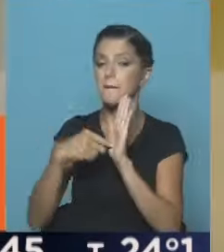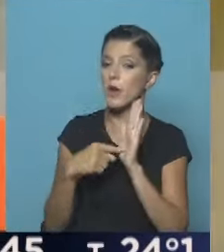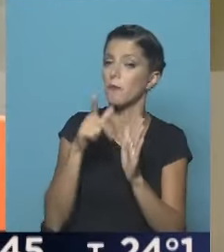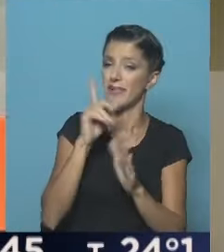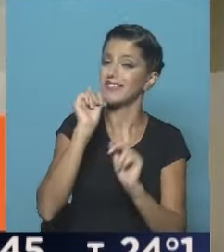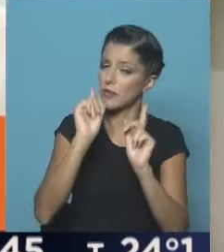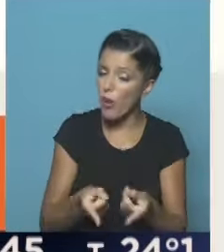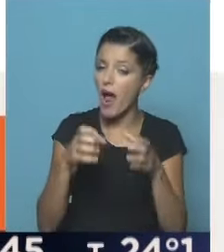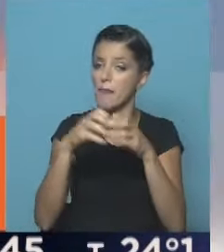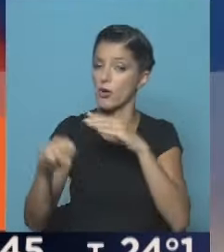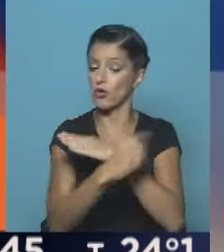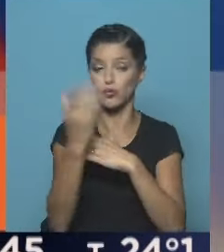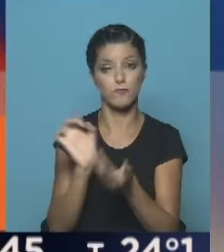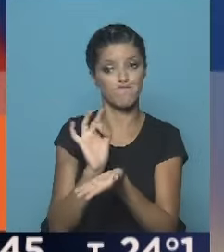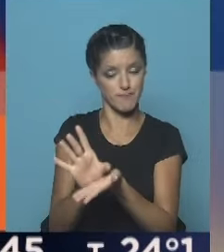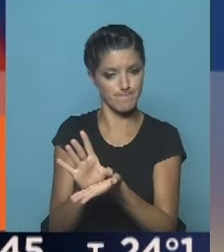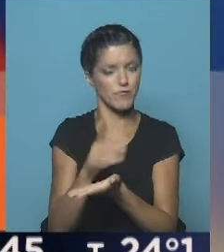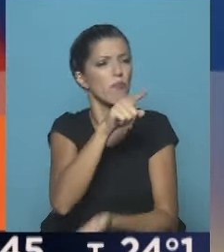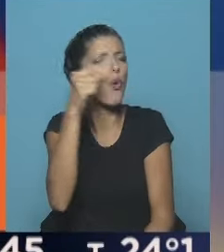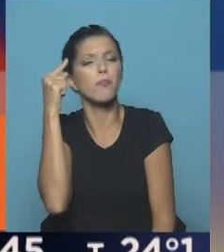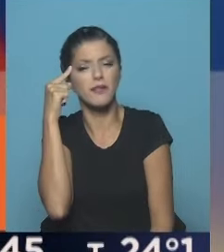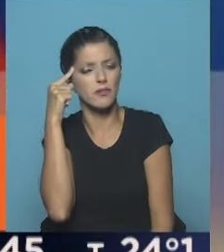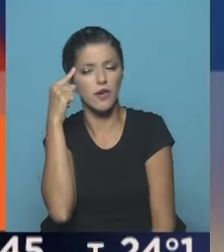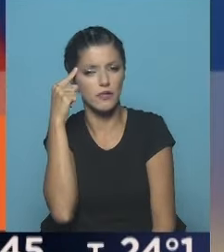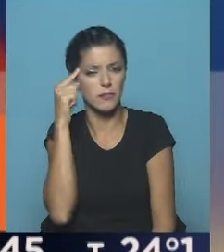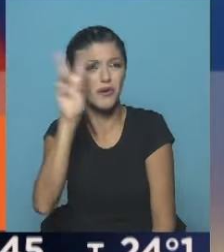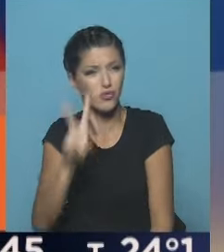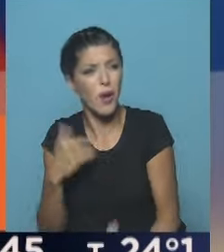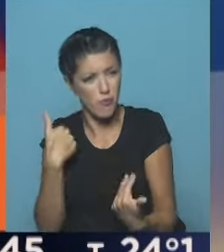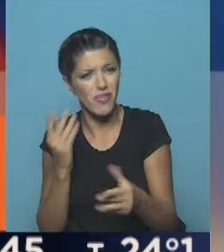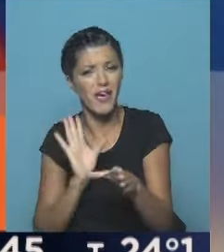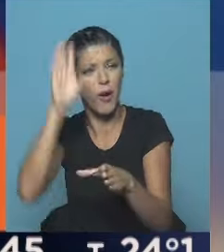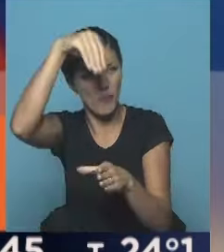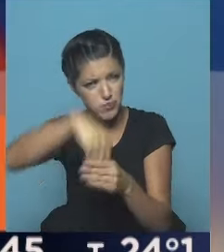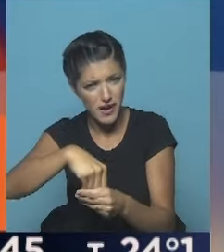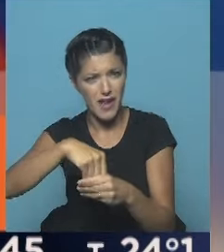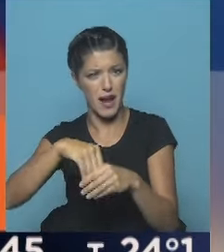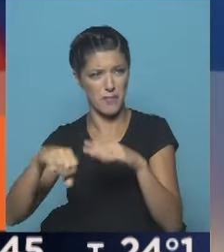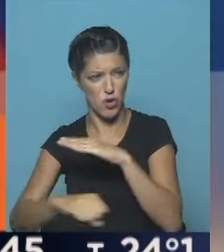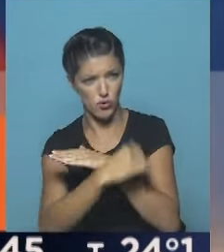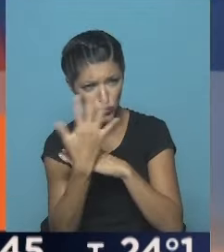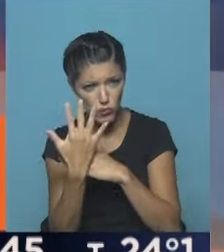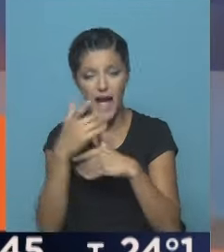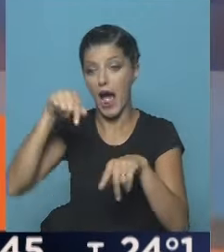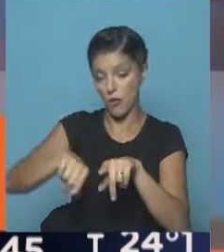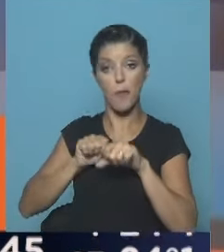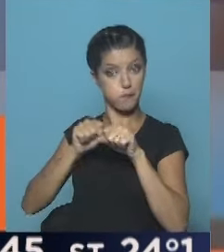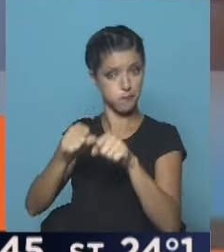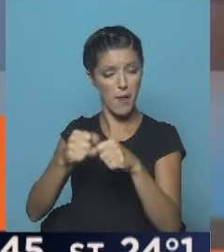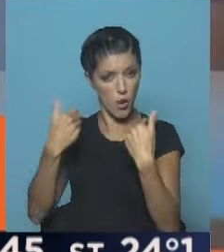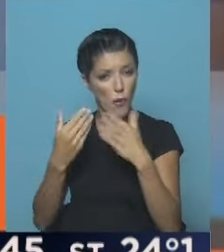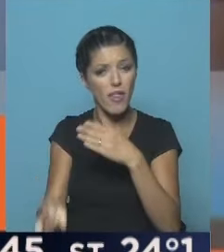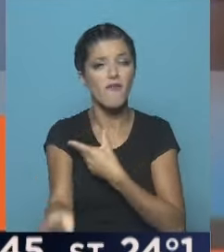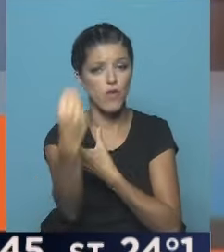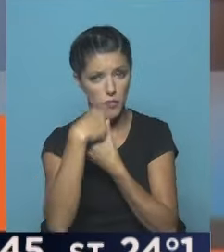dureza. ¿Cómo crees que Venezuela puede volver al Mercosur? ¿Cómo pensás que esa reintegración puede darse cuando hay dos